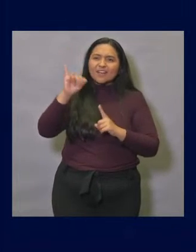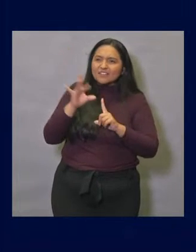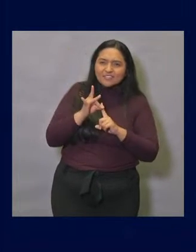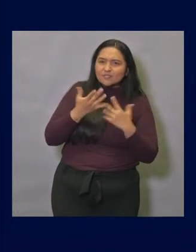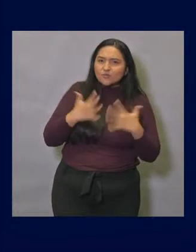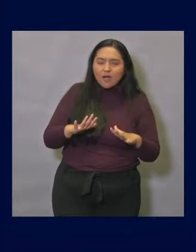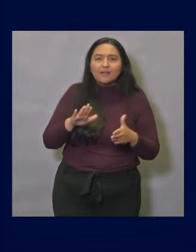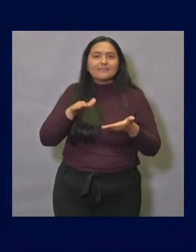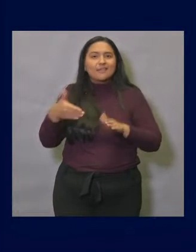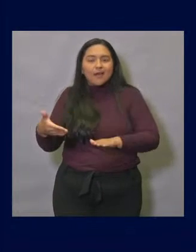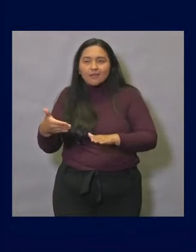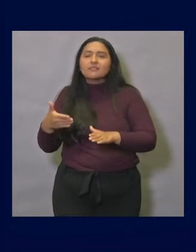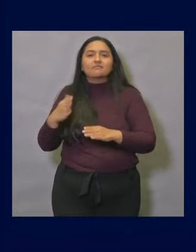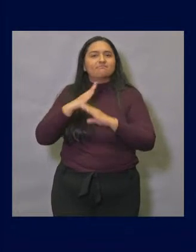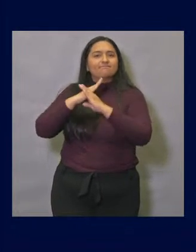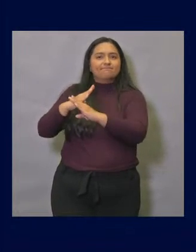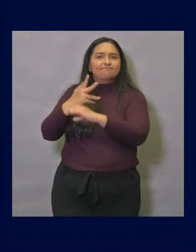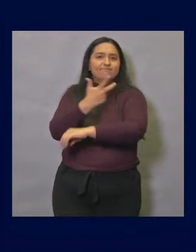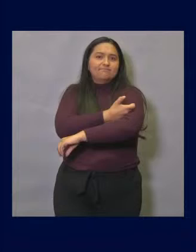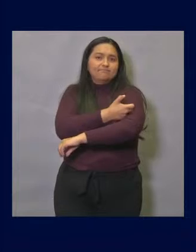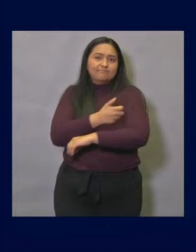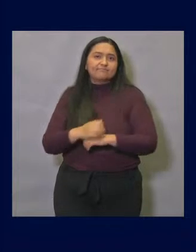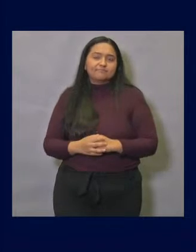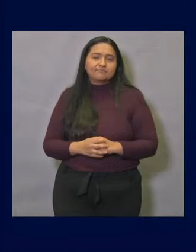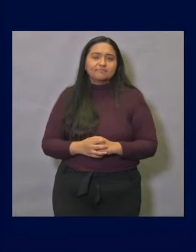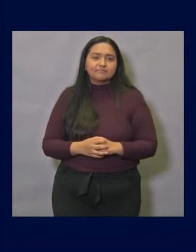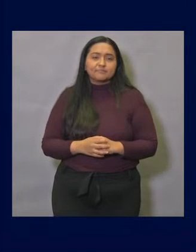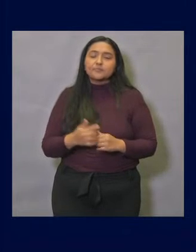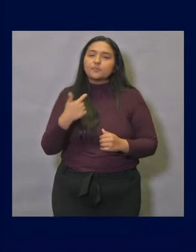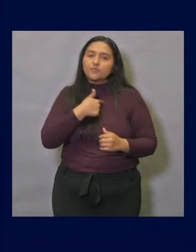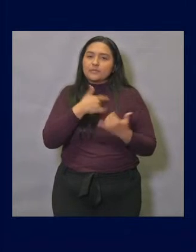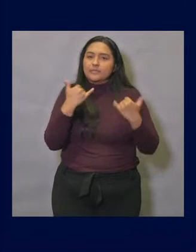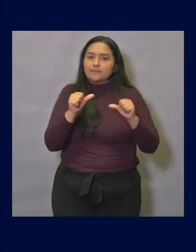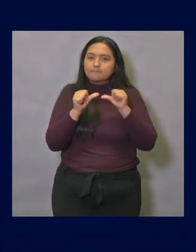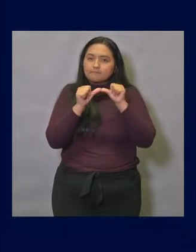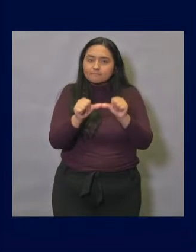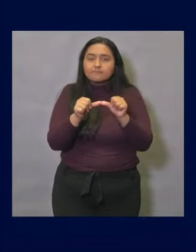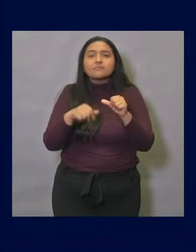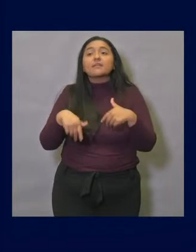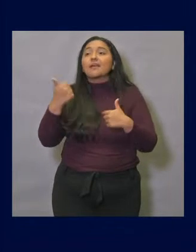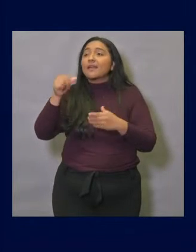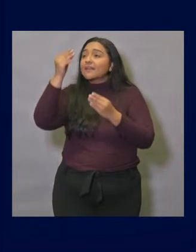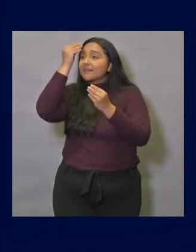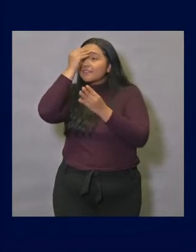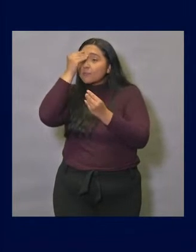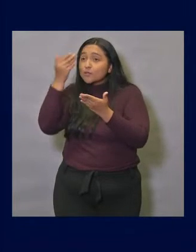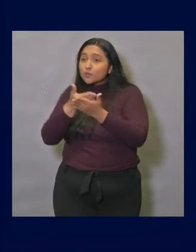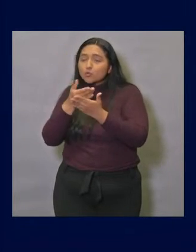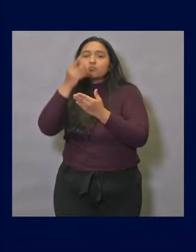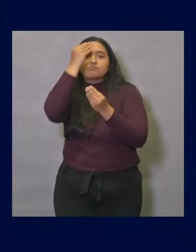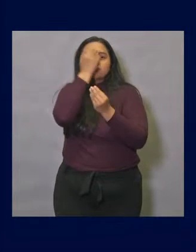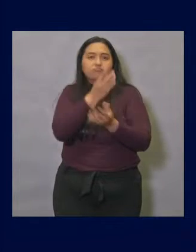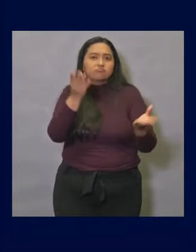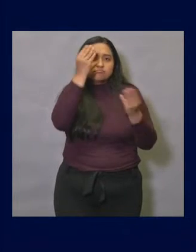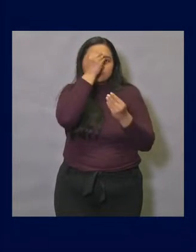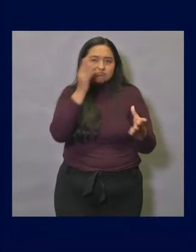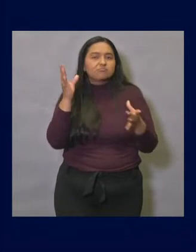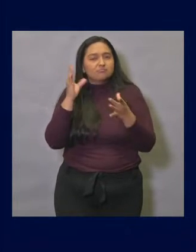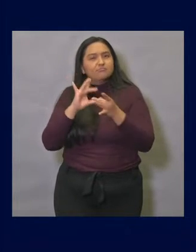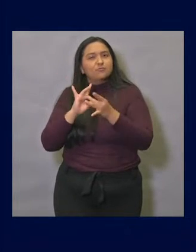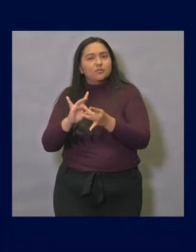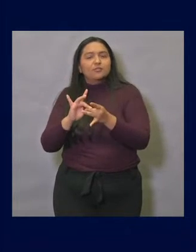y muerte por COVID-19. Continuaremos brindando actualizaciones sobre la seguridad y eficacia de